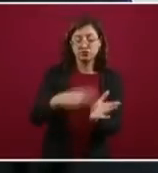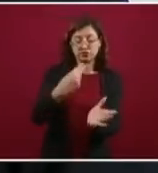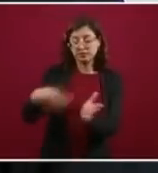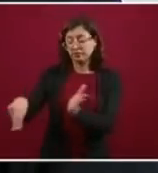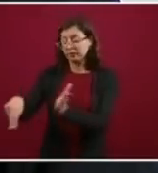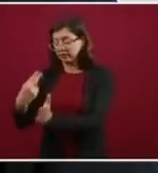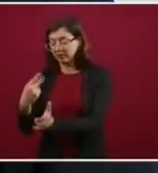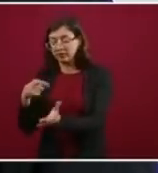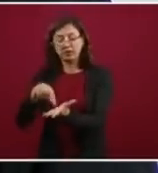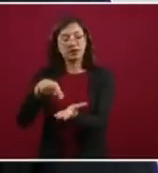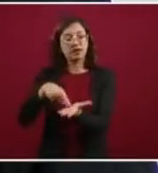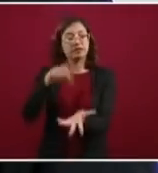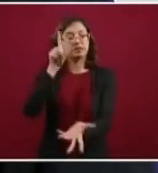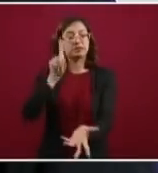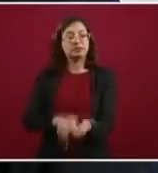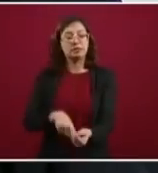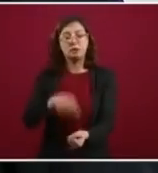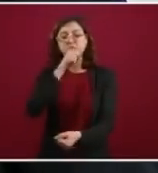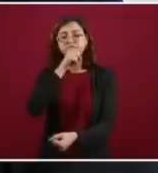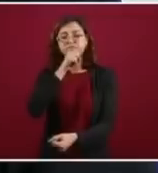sobre